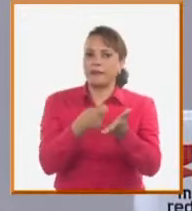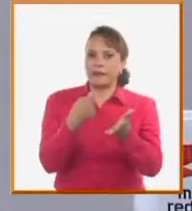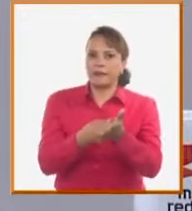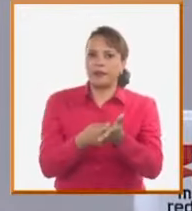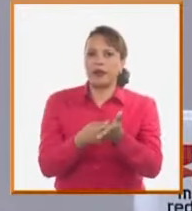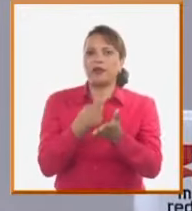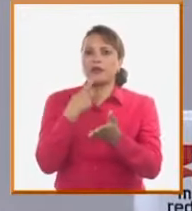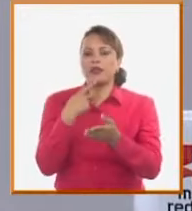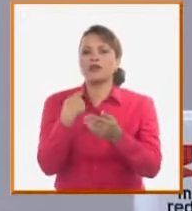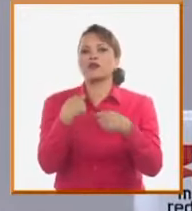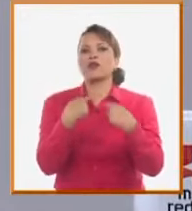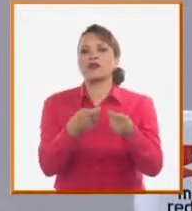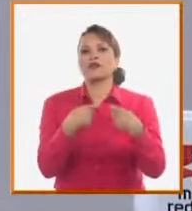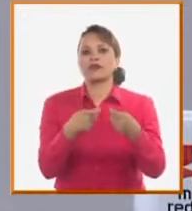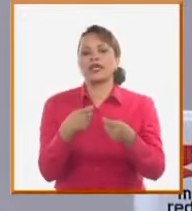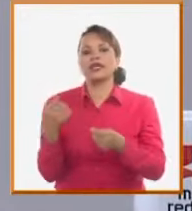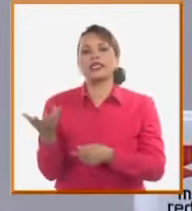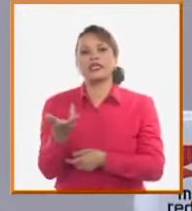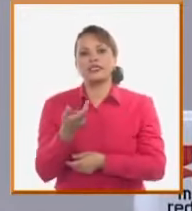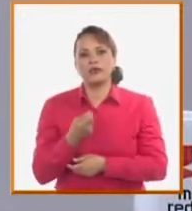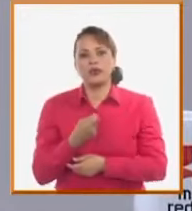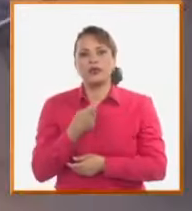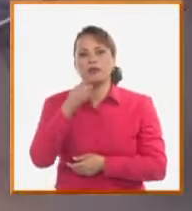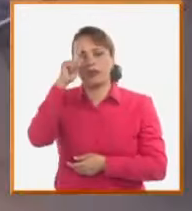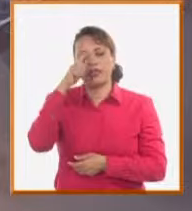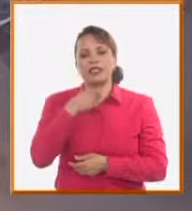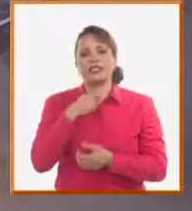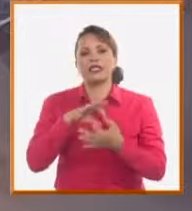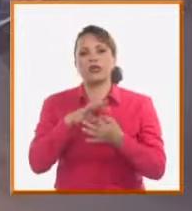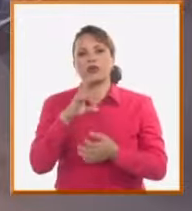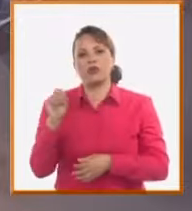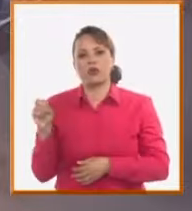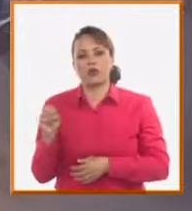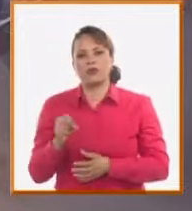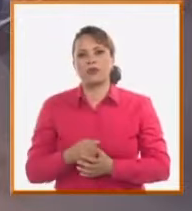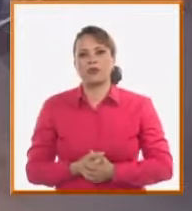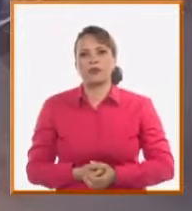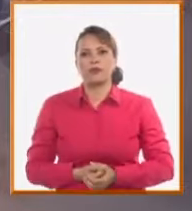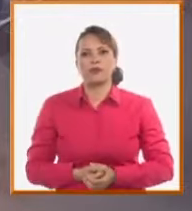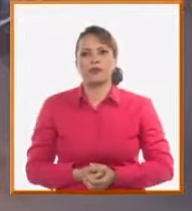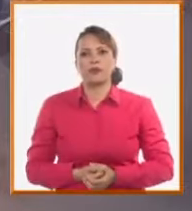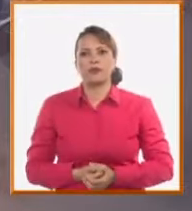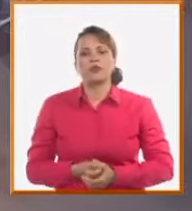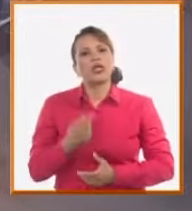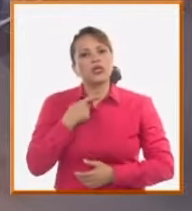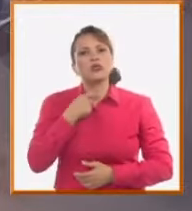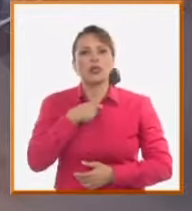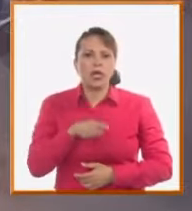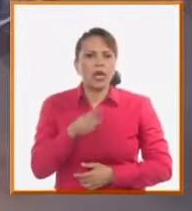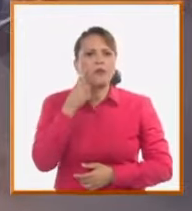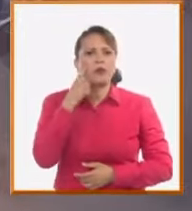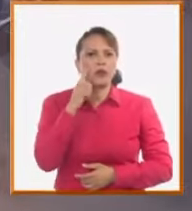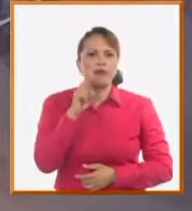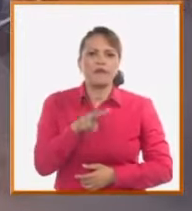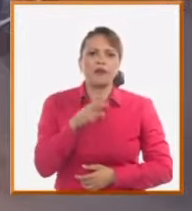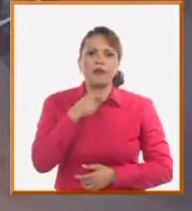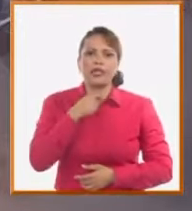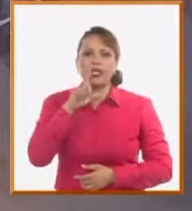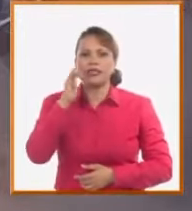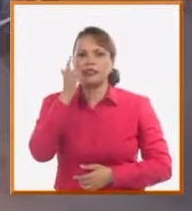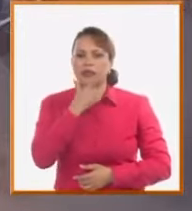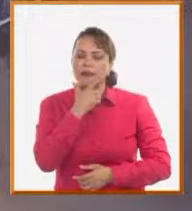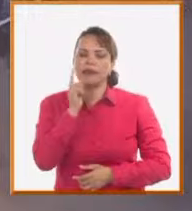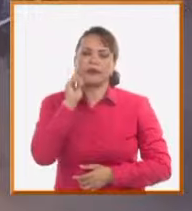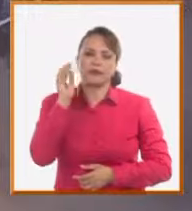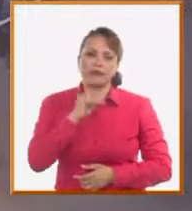de las indemnizaciones que recibieron por el seguro a partir de las afectaciones que tuvieron. Bueno, es un ejemplo práctico para Elisa de lo que eso puede